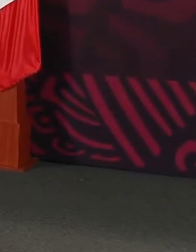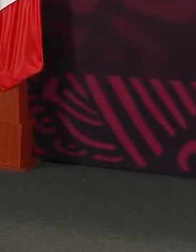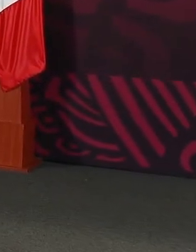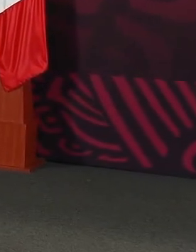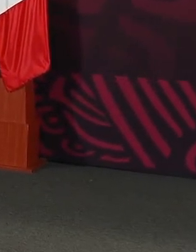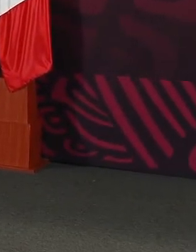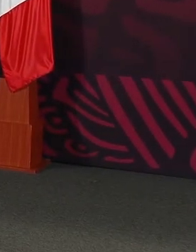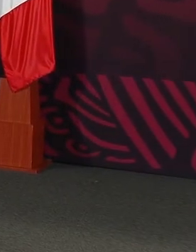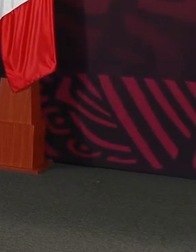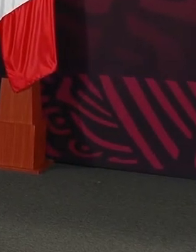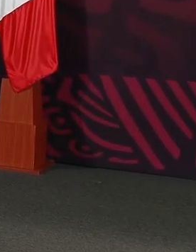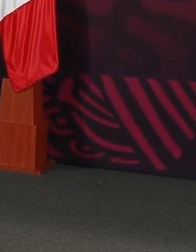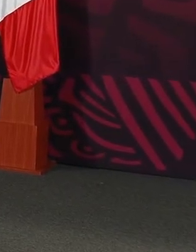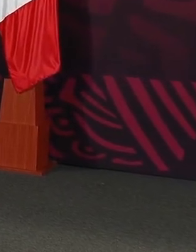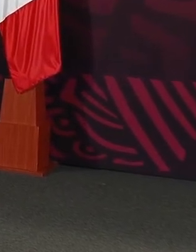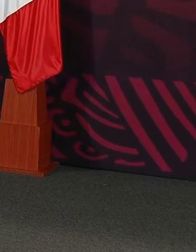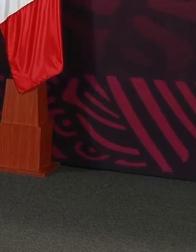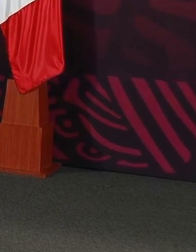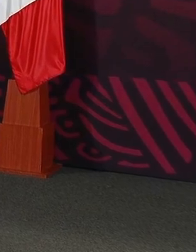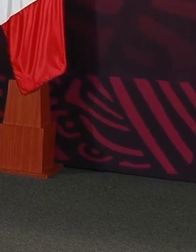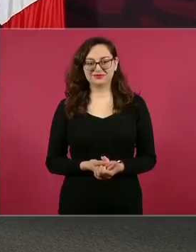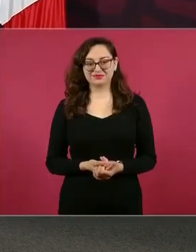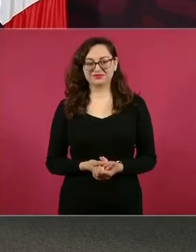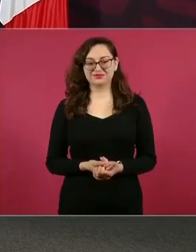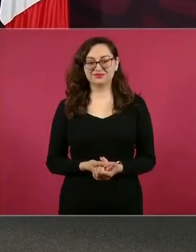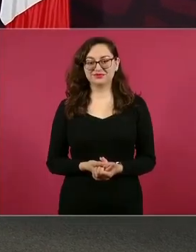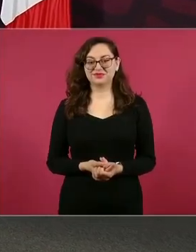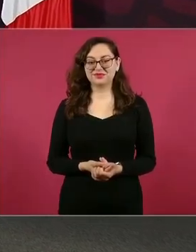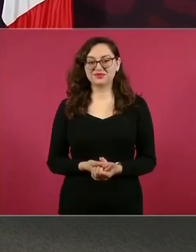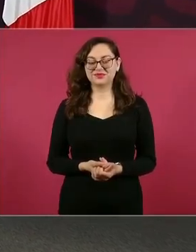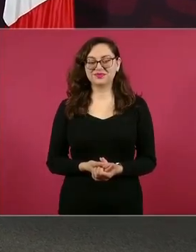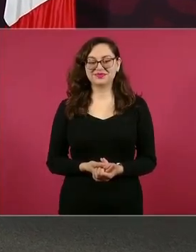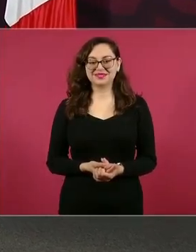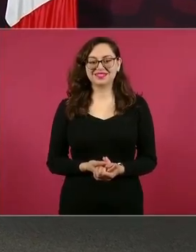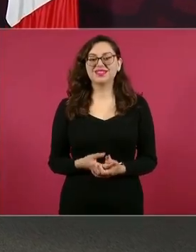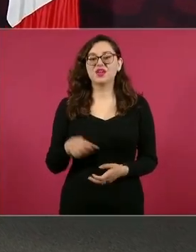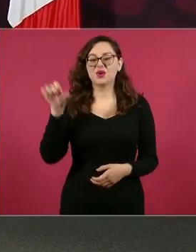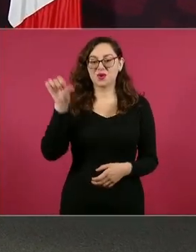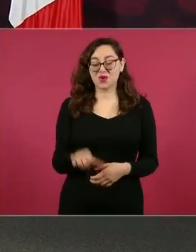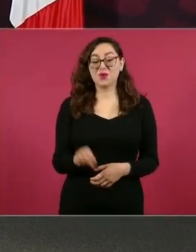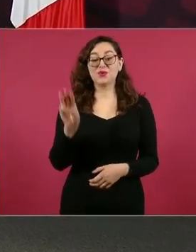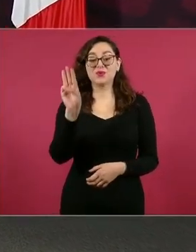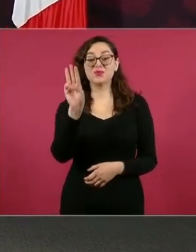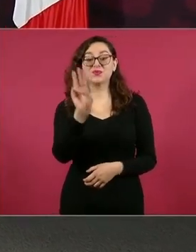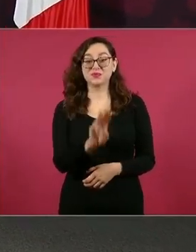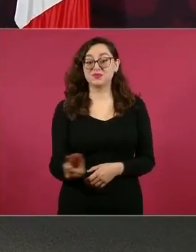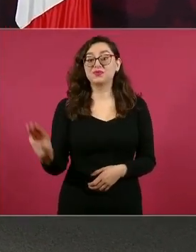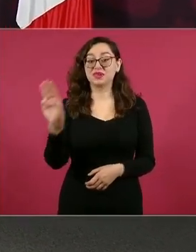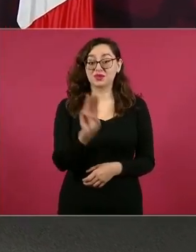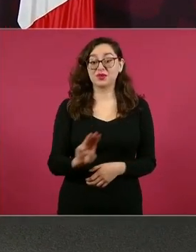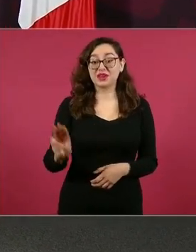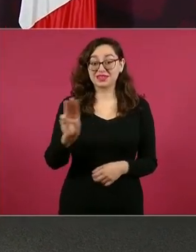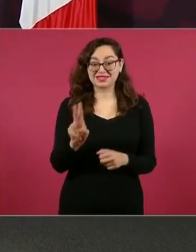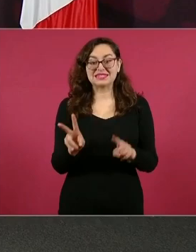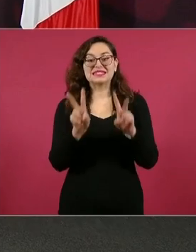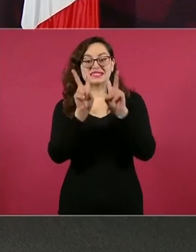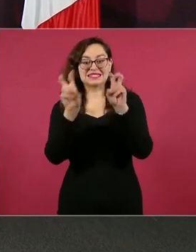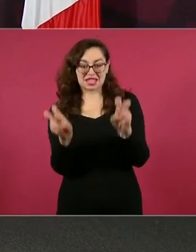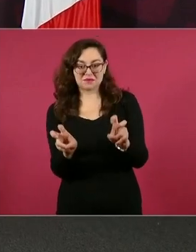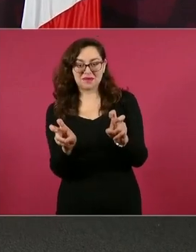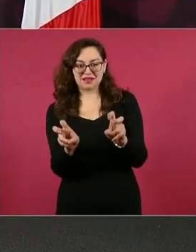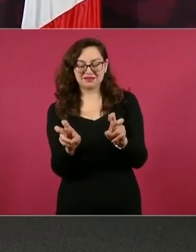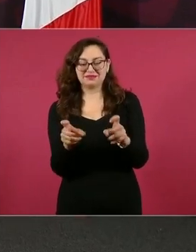ánimo Bueno hoy es miércoles y vamos a tratar la sección de quién es